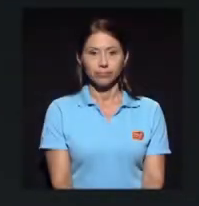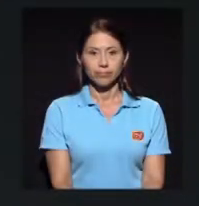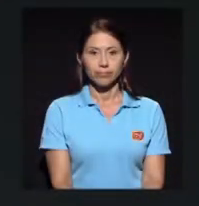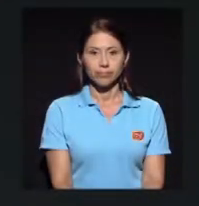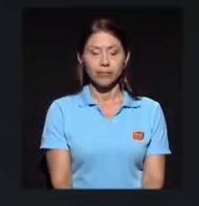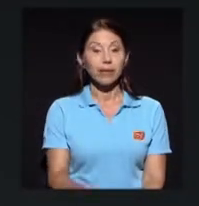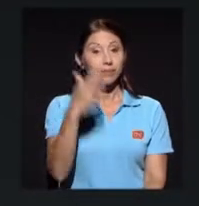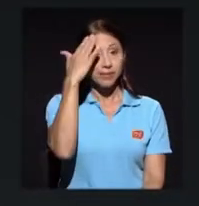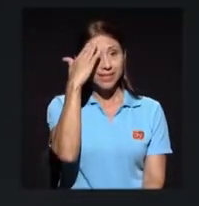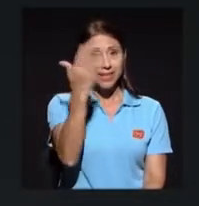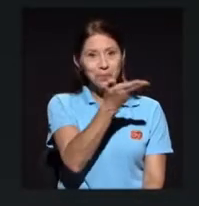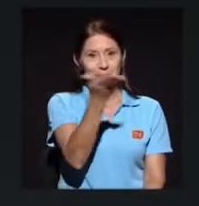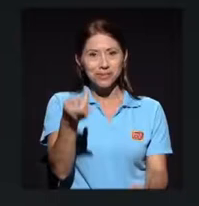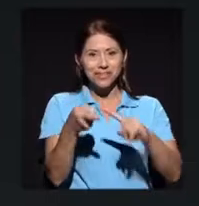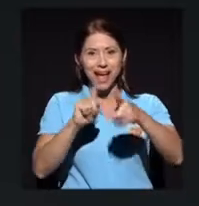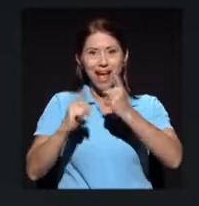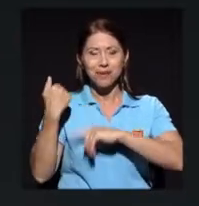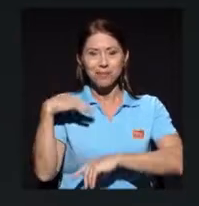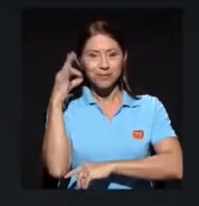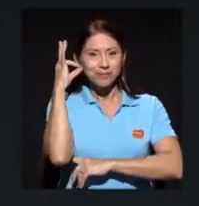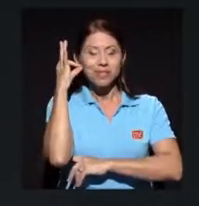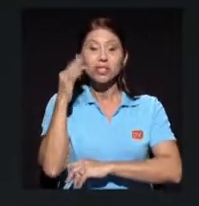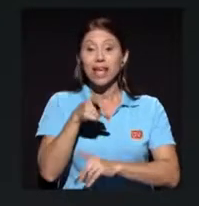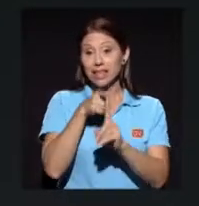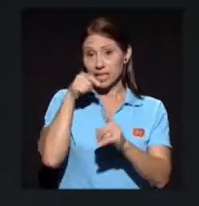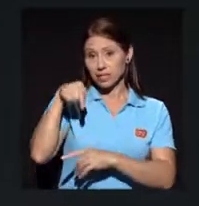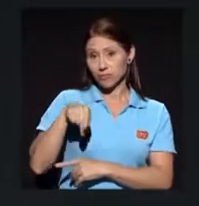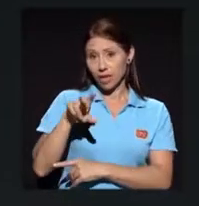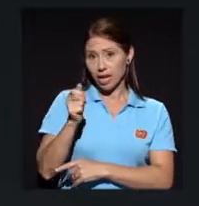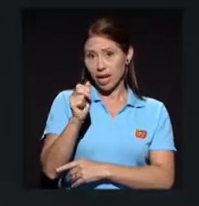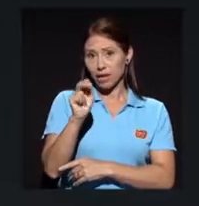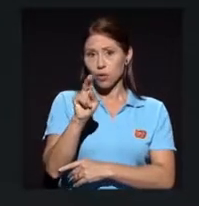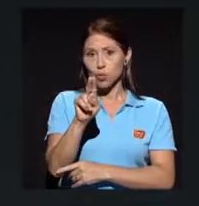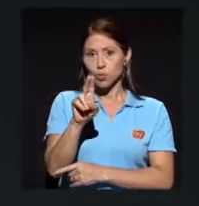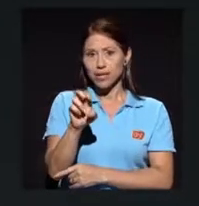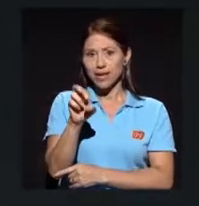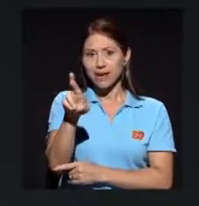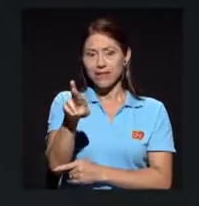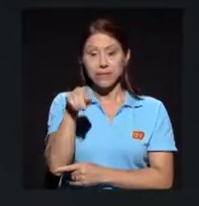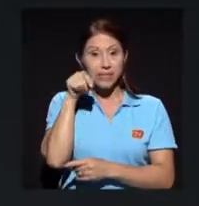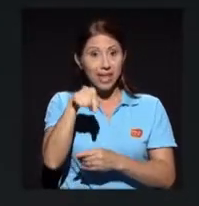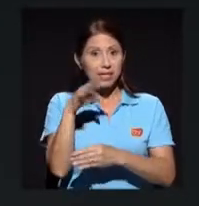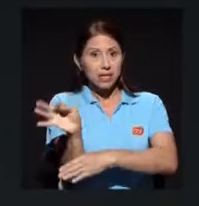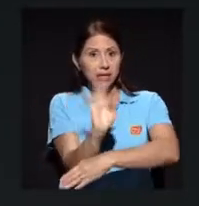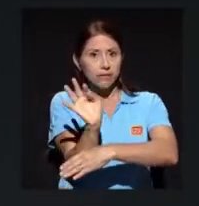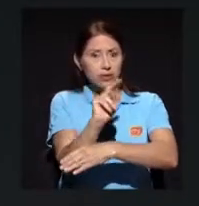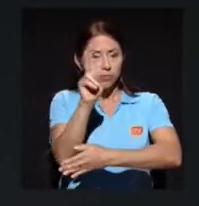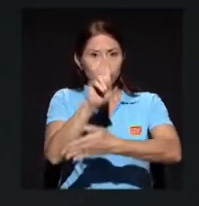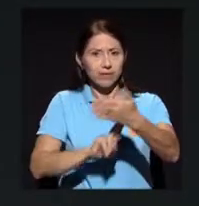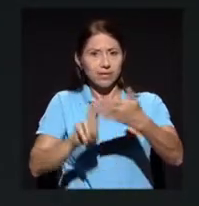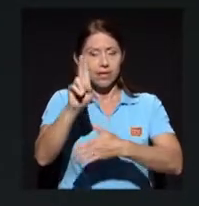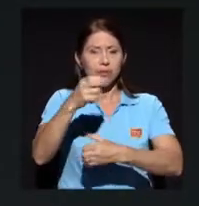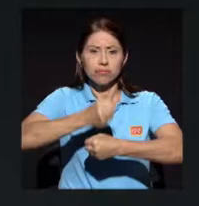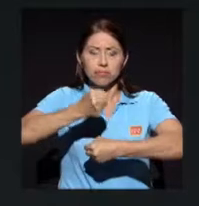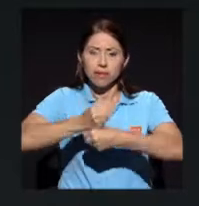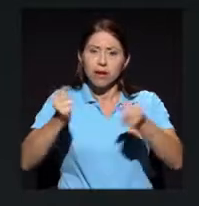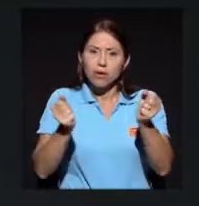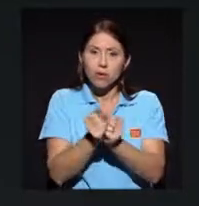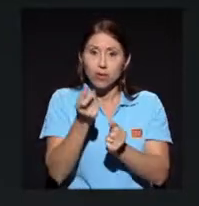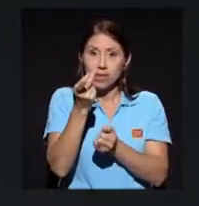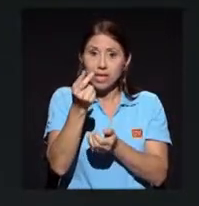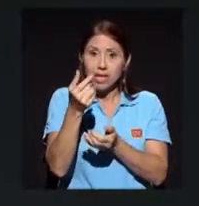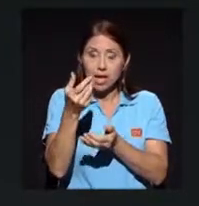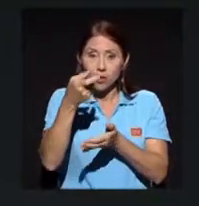los saludamos amigas y amigos de canal user este medio televisivo universitario que se paga con los